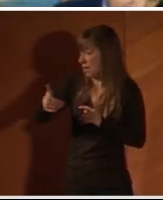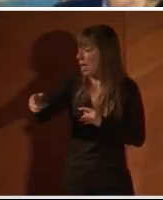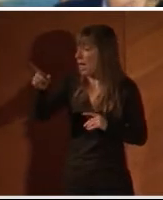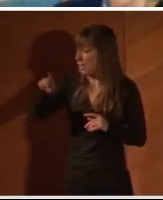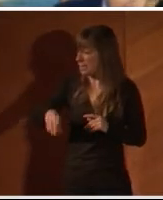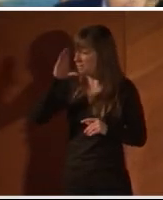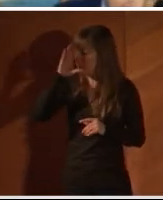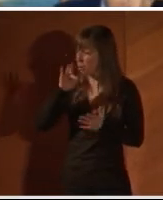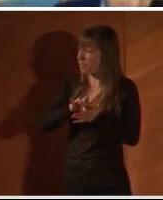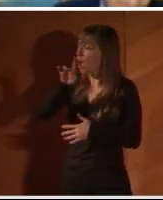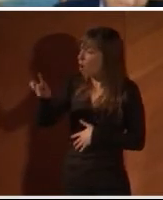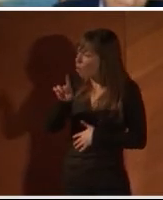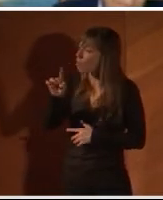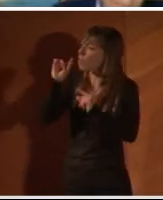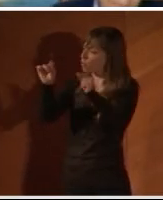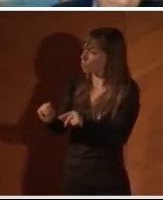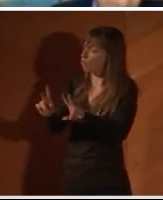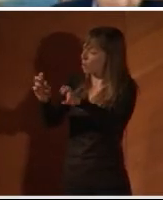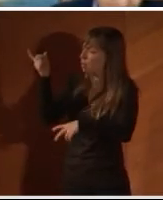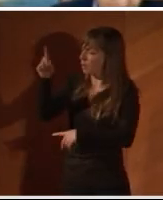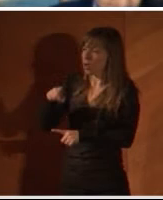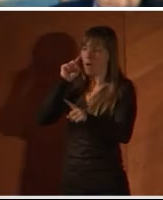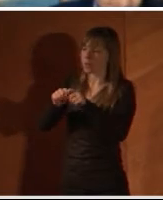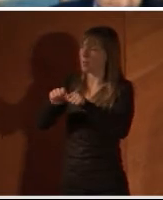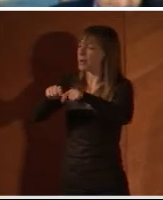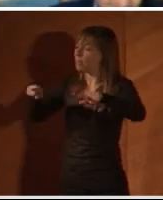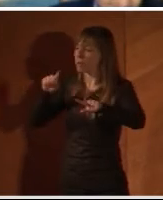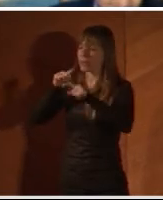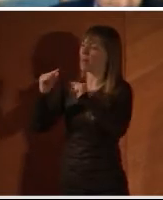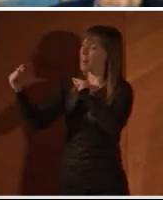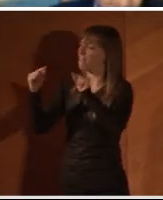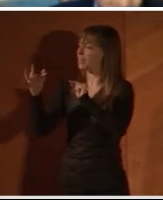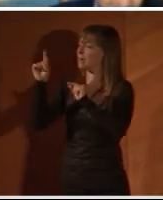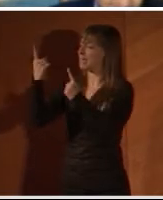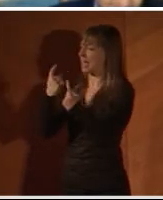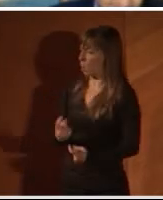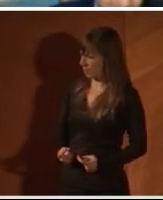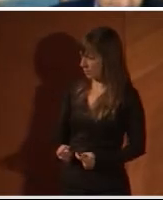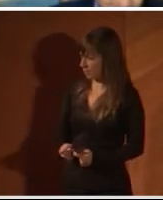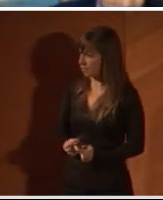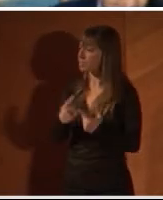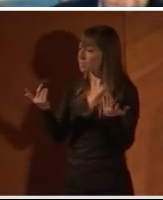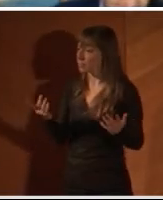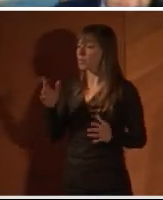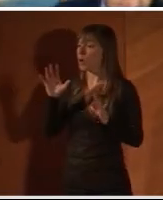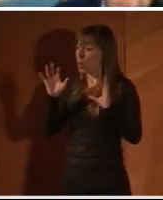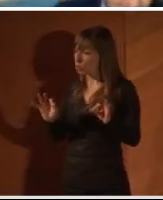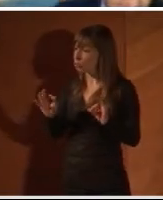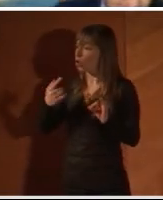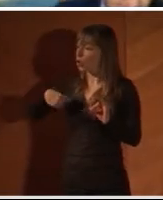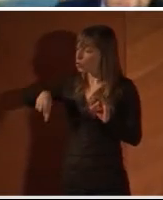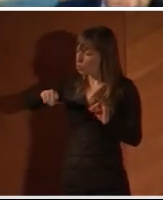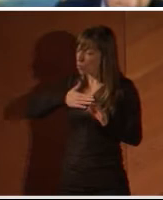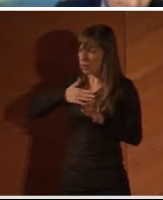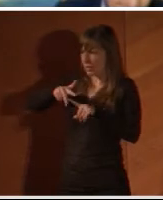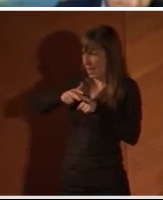proceso de presupuestos participativos, que también constará la plataforma de debates y propuestas. En breve, la plataforma dispondrá de un espacio dedicado a las asociaciones, entidades